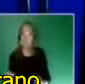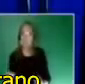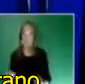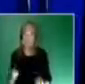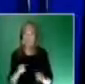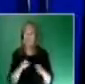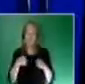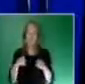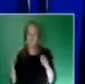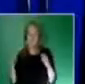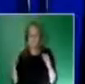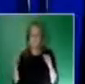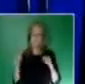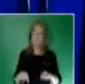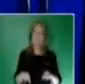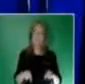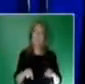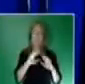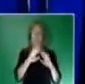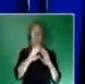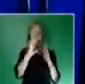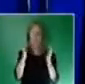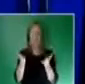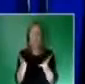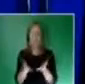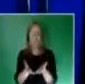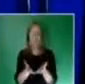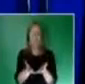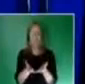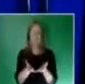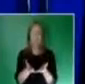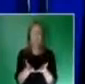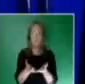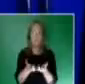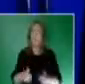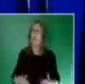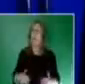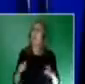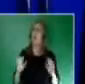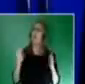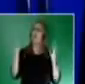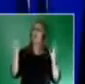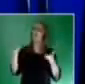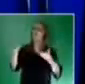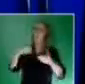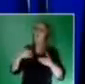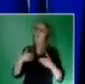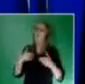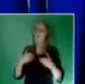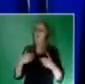venimos a la vida intentando ser felices porque la vida es corta y se nos va